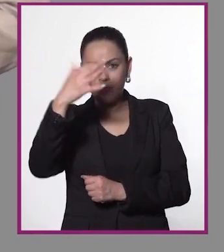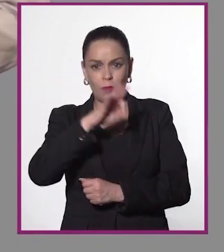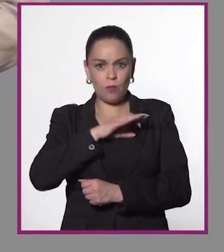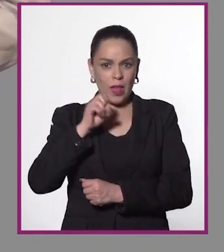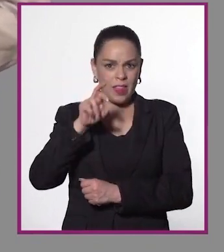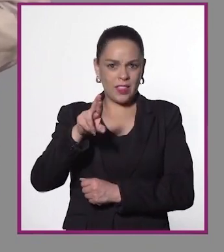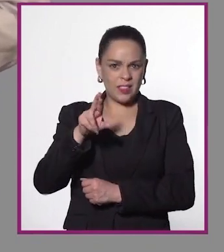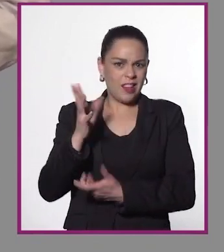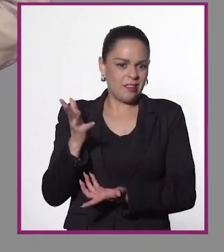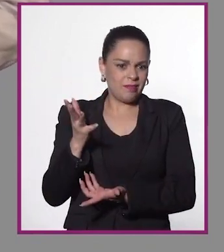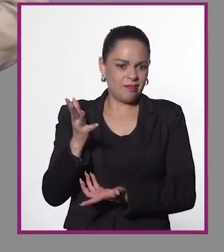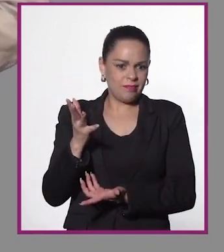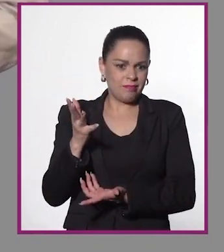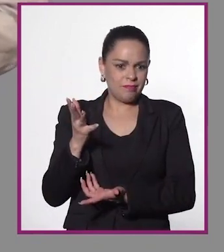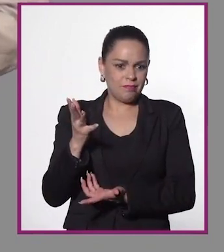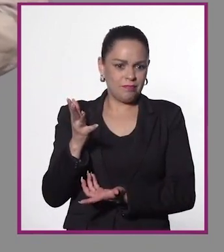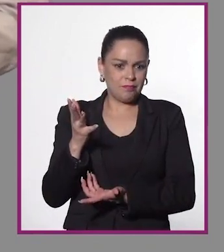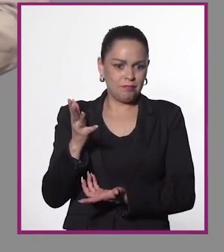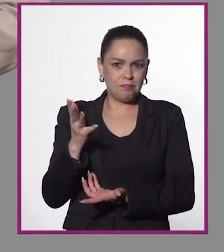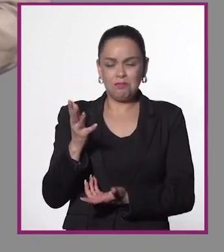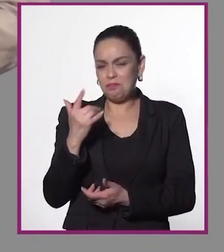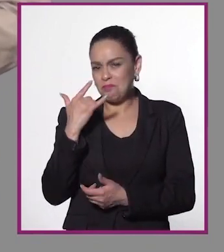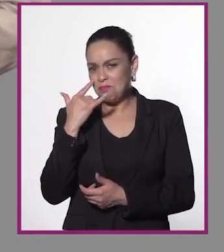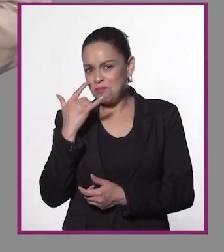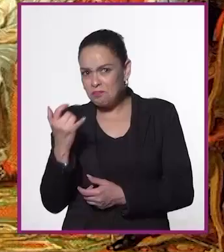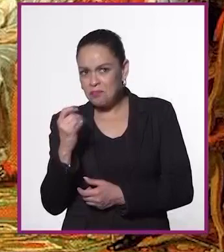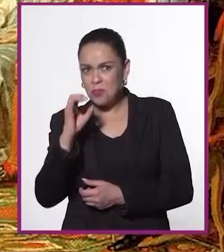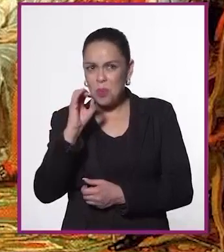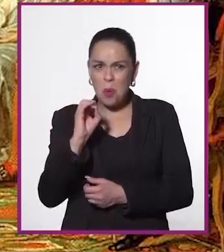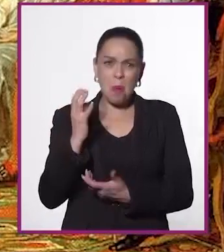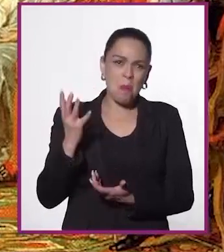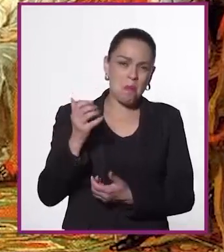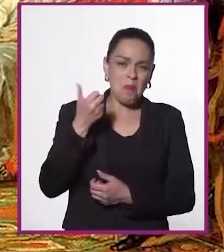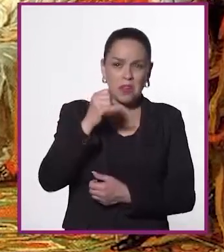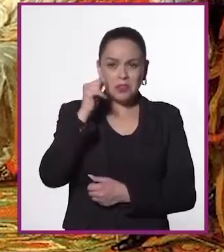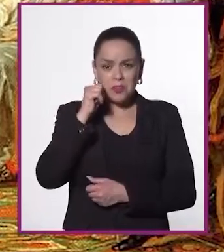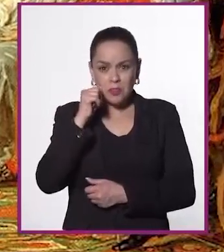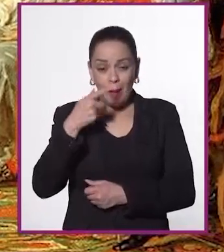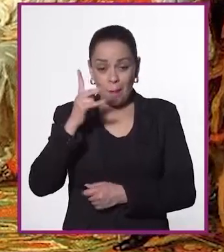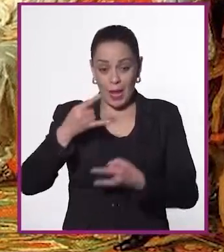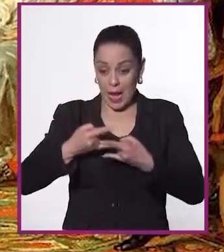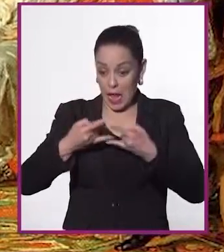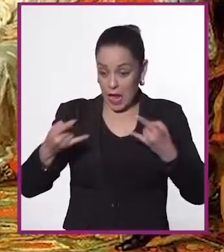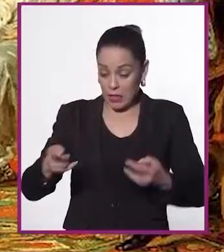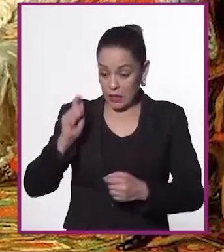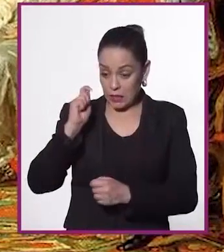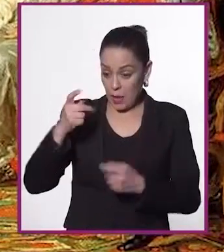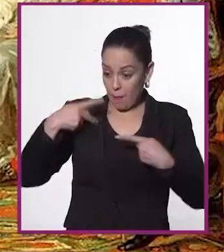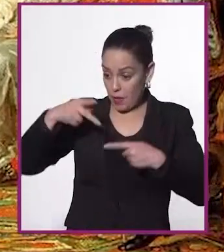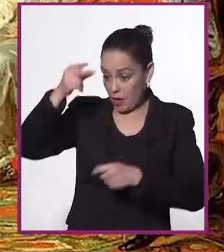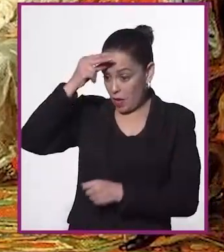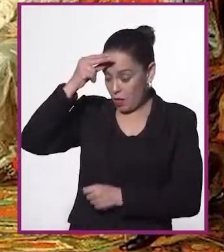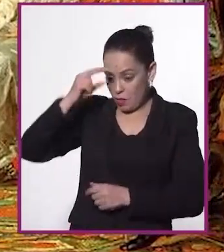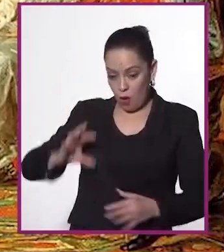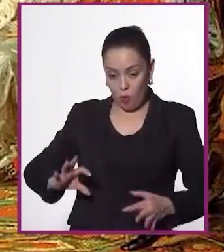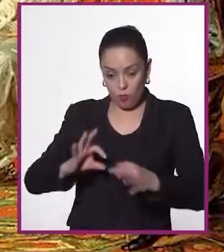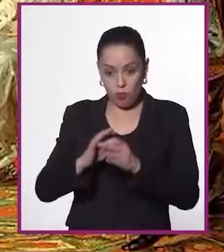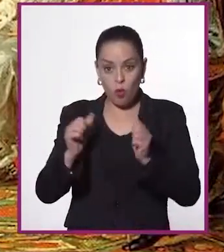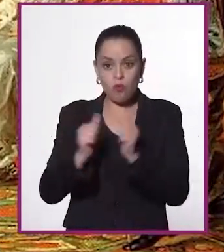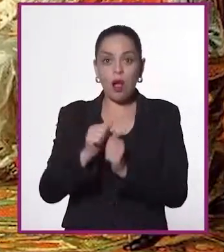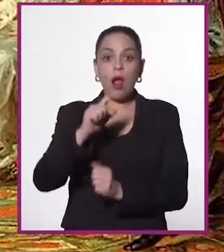parecerles algo rebuscado o abstracto, pero ahí les va. Históricamente, la inteligencia ha sido relacionada con la